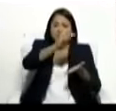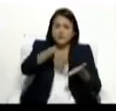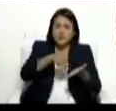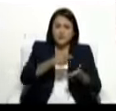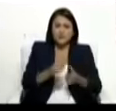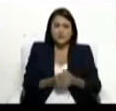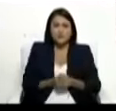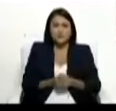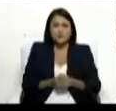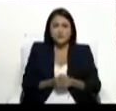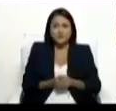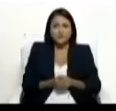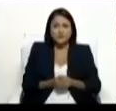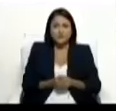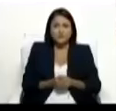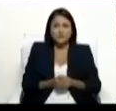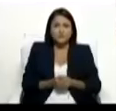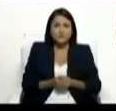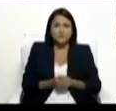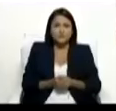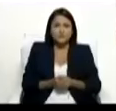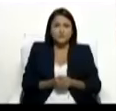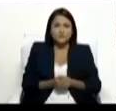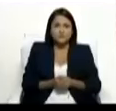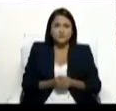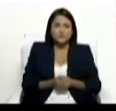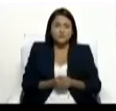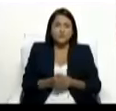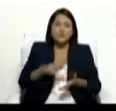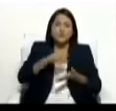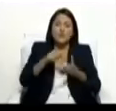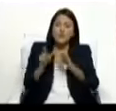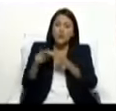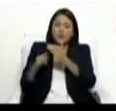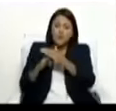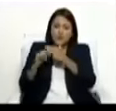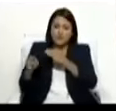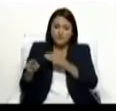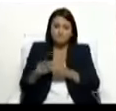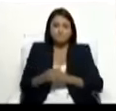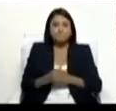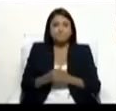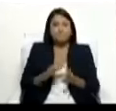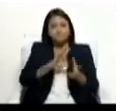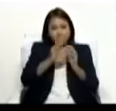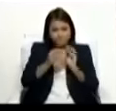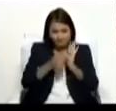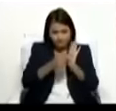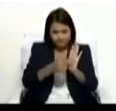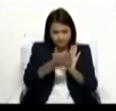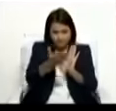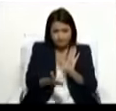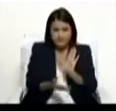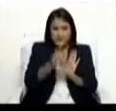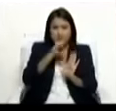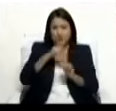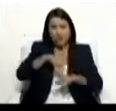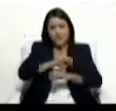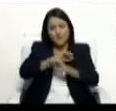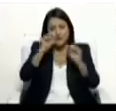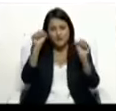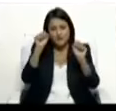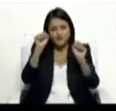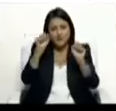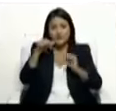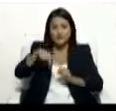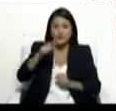por la República Cooperativa de Guyana. Es parte de lo que se ha venido desarrollando durante la mañana de hoy